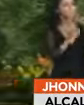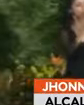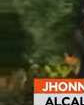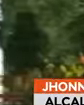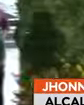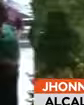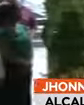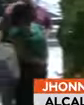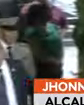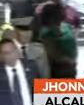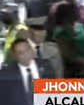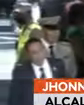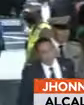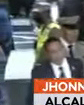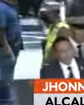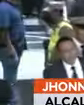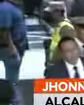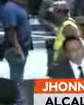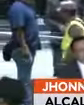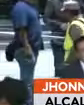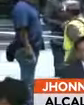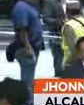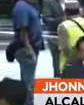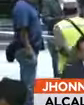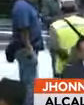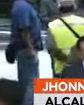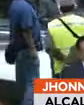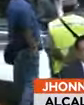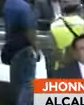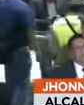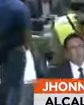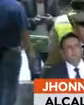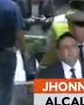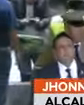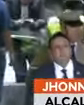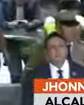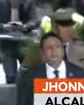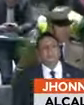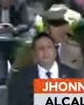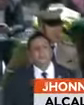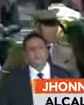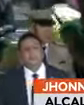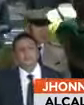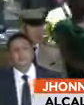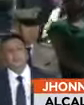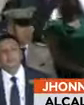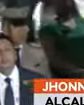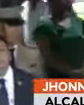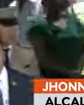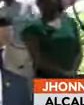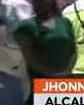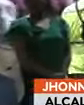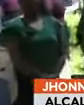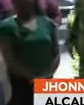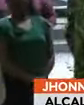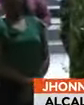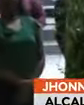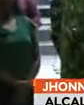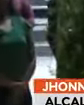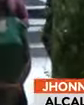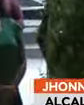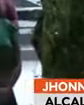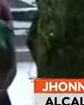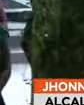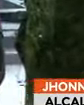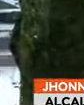una ciudad alegre, próspera, dinámica. Sigamos soñando. El futuro es nuestro y el futuro que